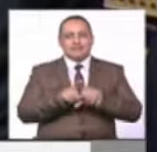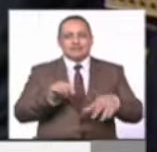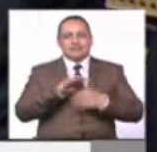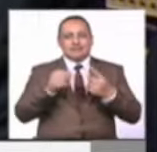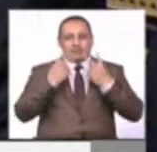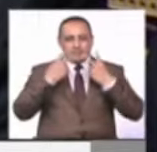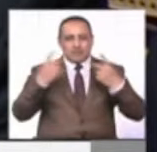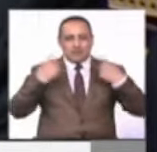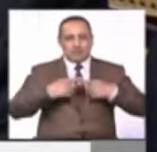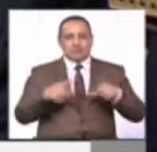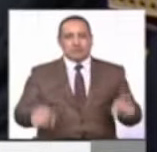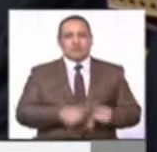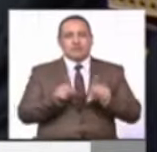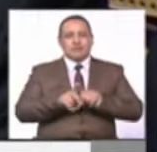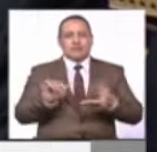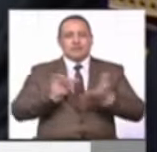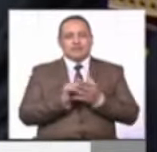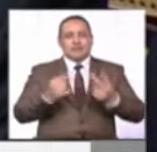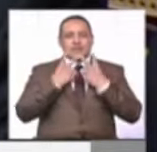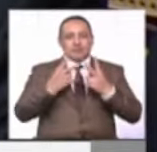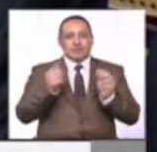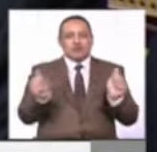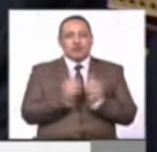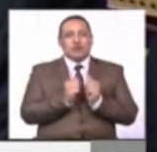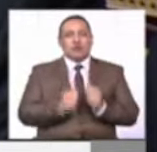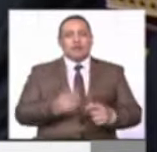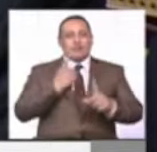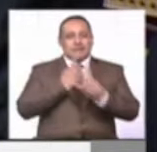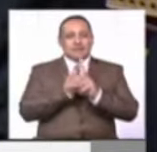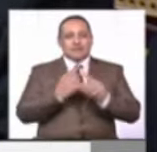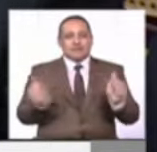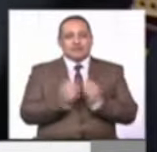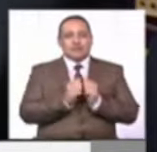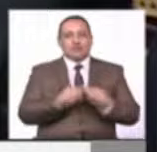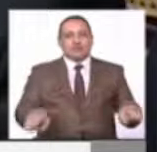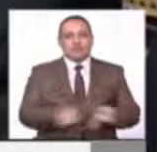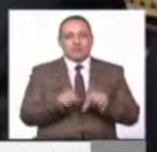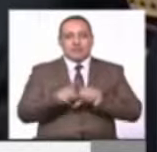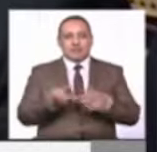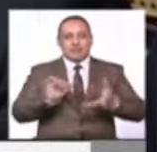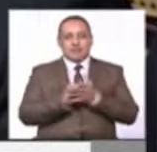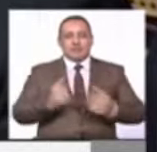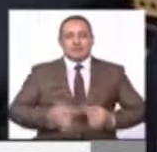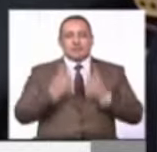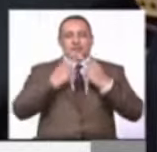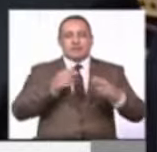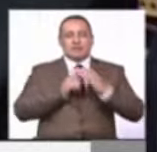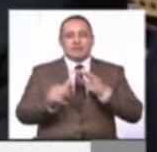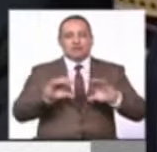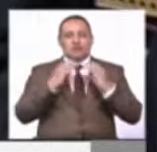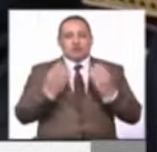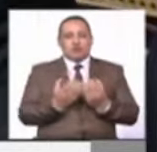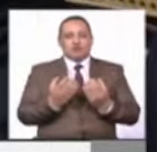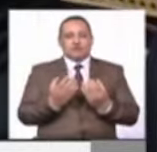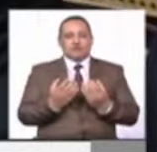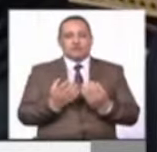ello nos ha llevado a estar en el en la presente audiencia ante el pleno del